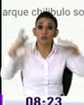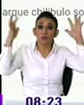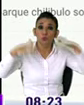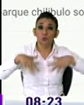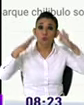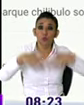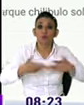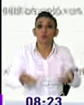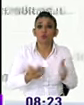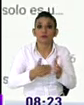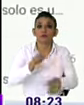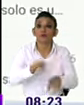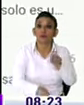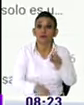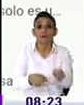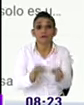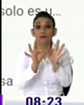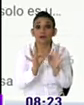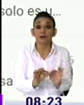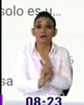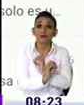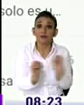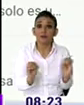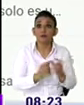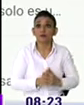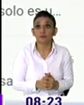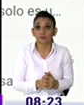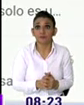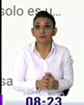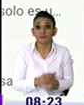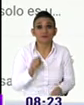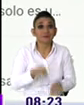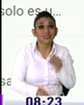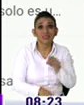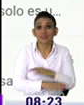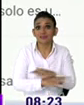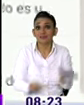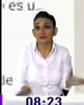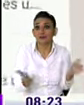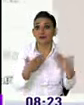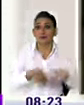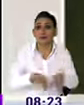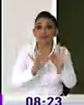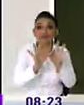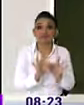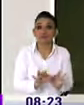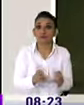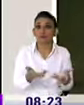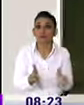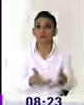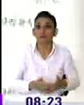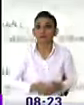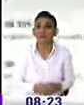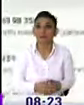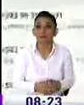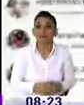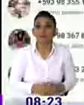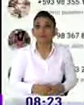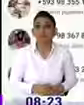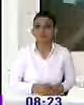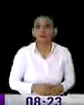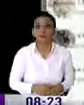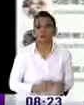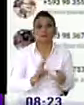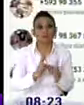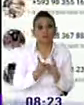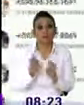dañó. Y el invierno pasa dañado, debe ser. Y terminan de arreglar. Miren ustedes. Vecinos queridos, también